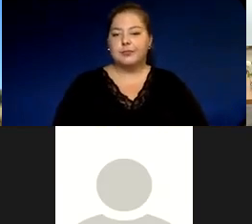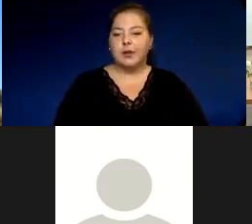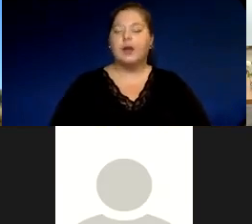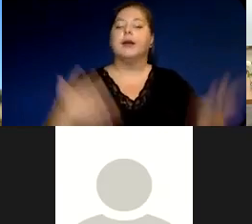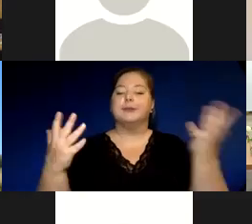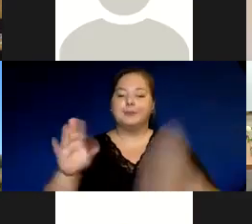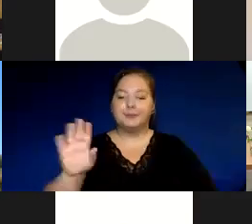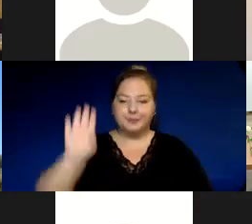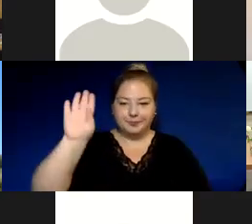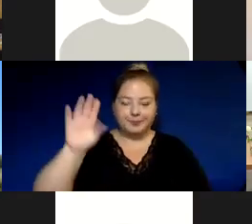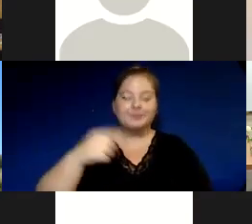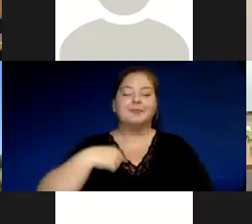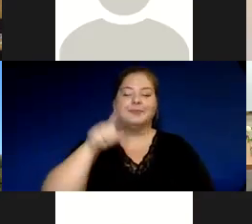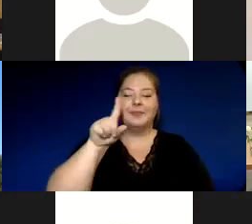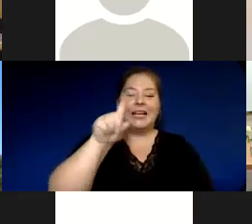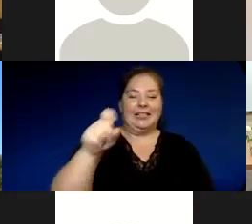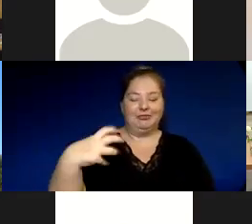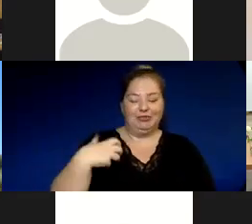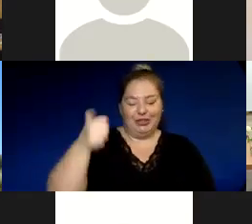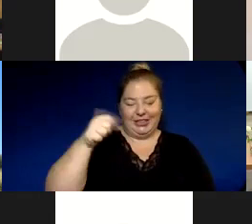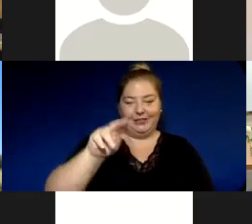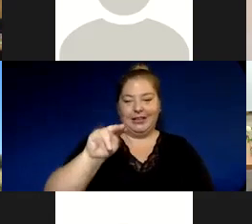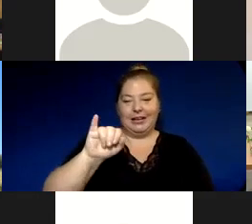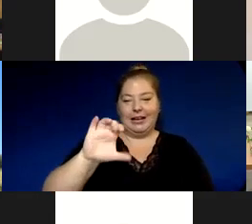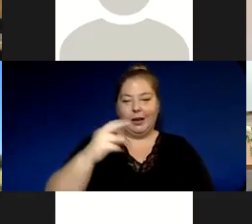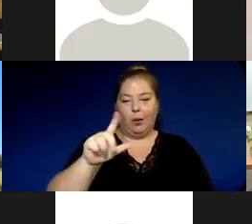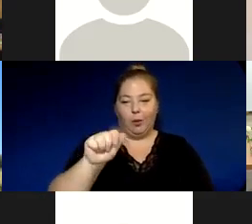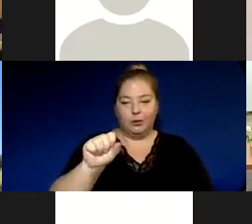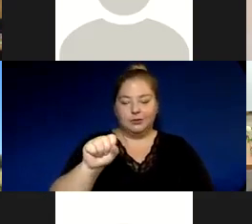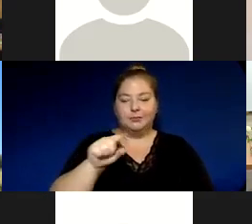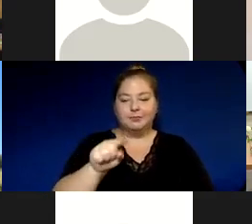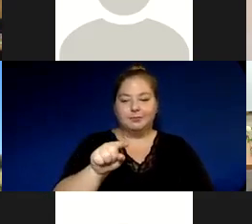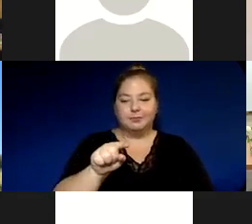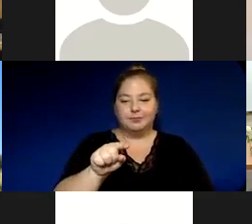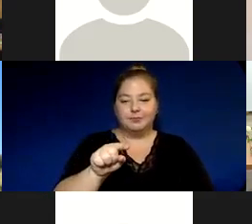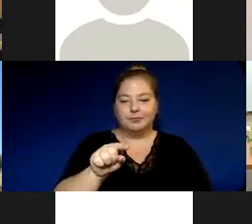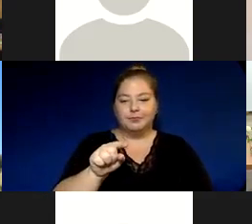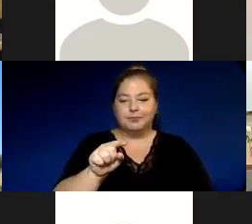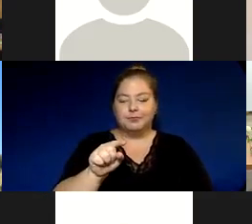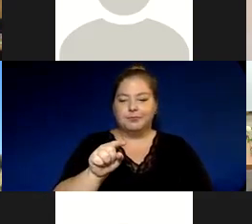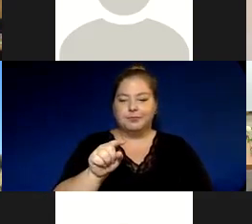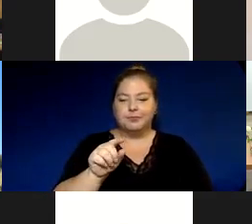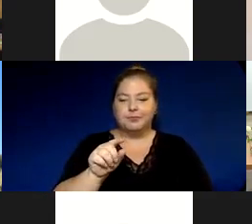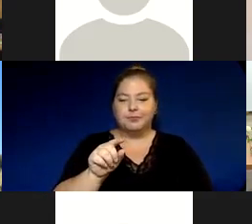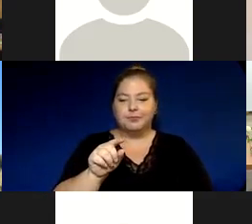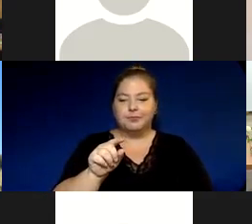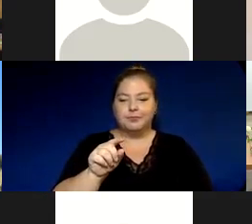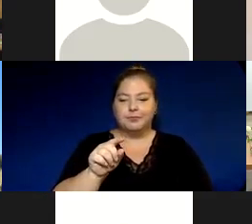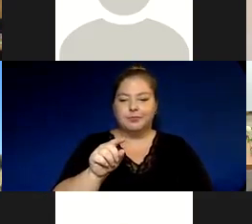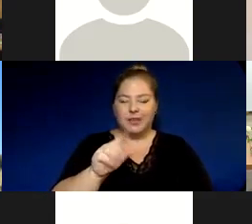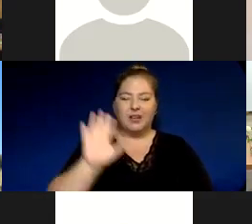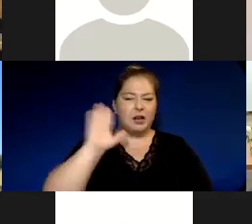Jefe Nichols, una pregunta más para usted. De Facebook, hay personas que han dicho que ha